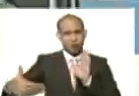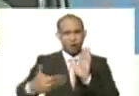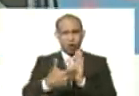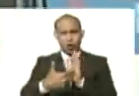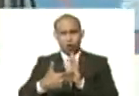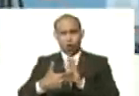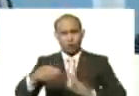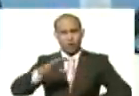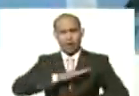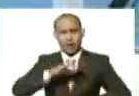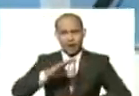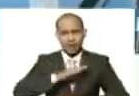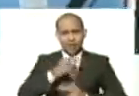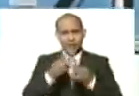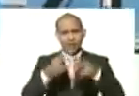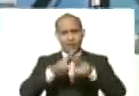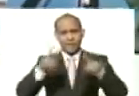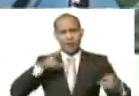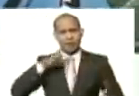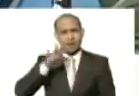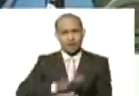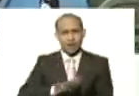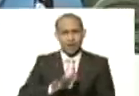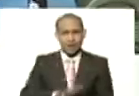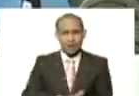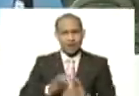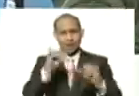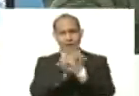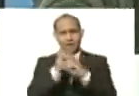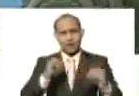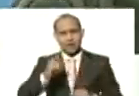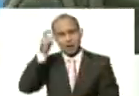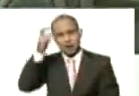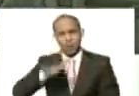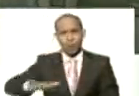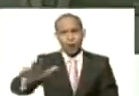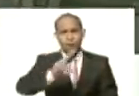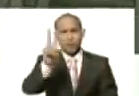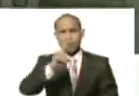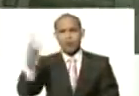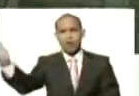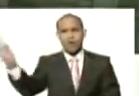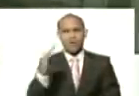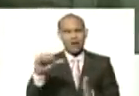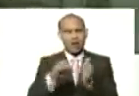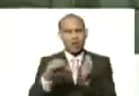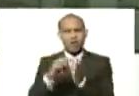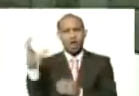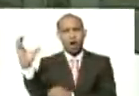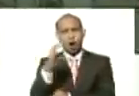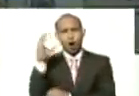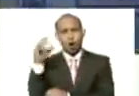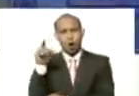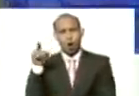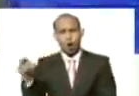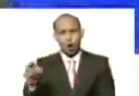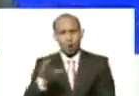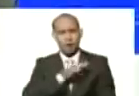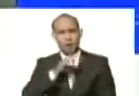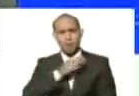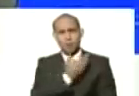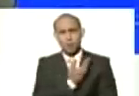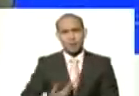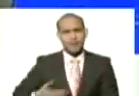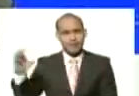la estabilidad, la paz, la tranquilidad, la felicidad del pueblo de Venezuela viene de Colombia, de la oligarquía